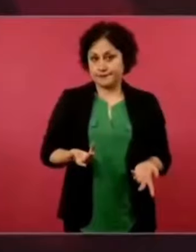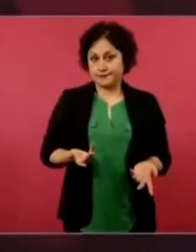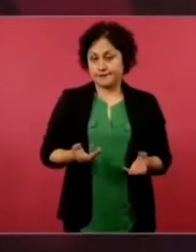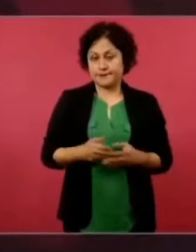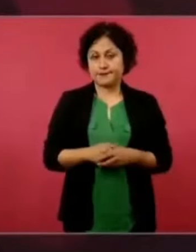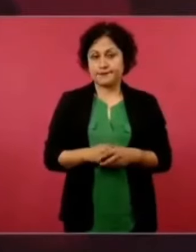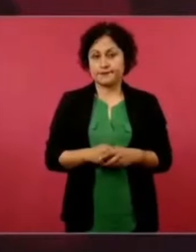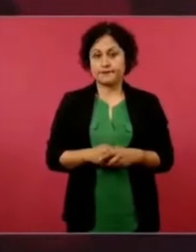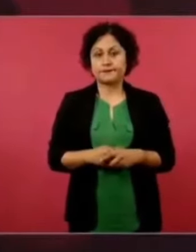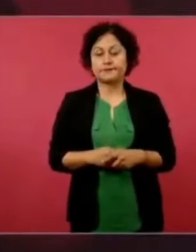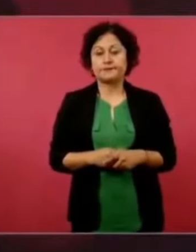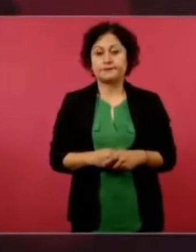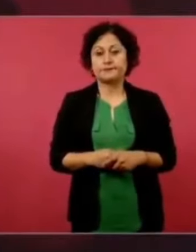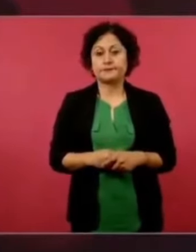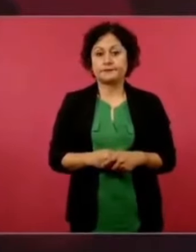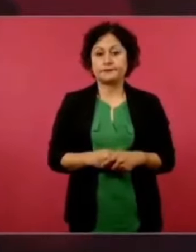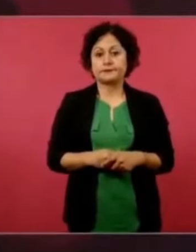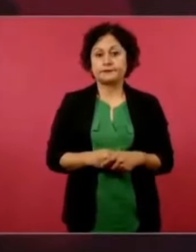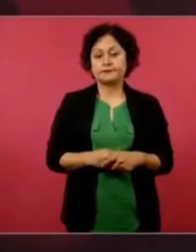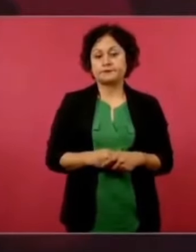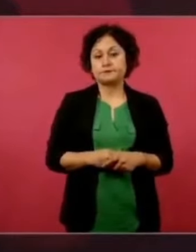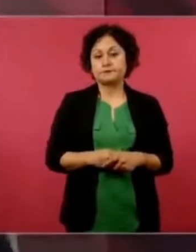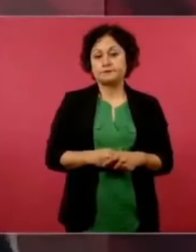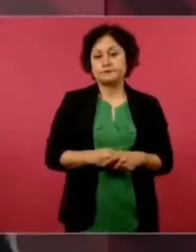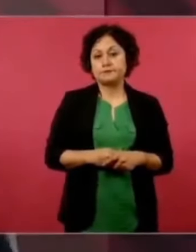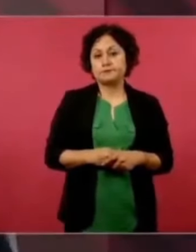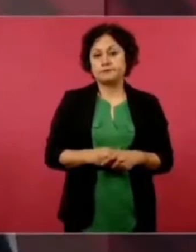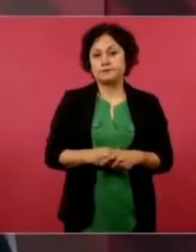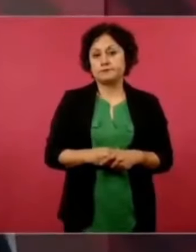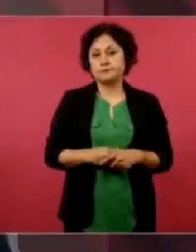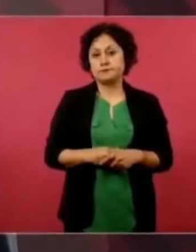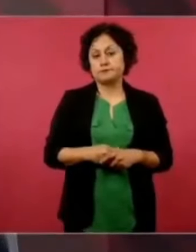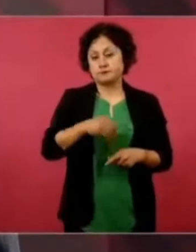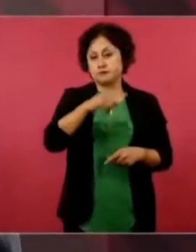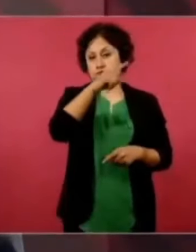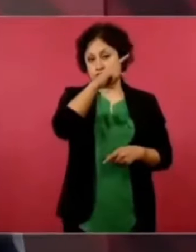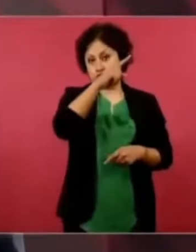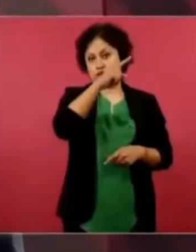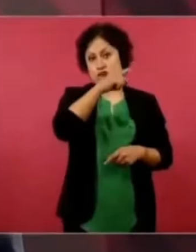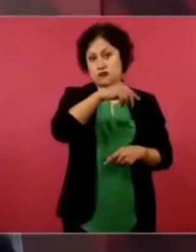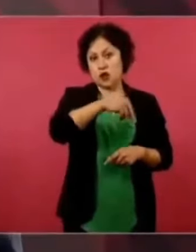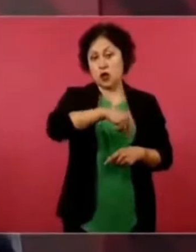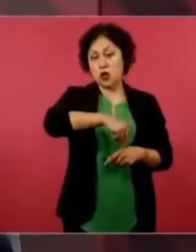formados por el comando Norte y